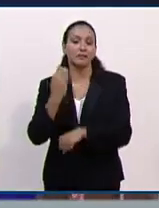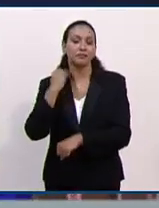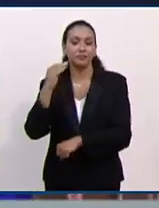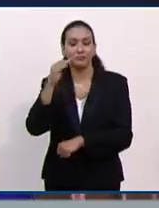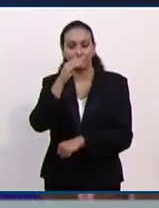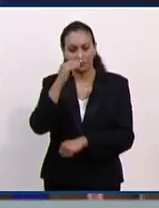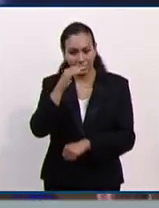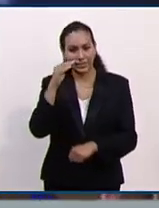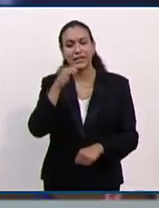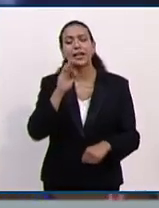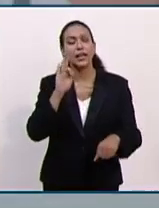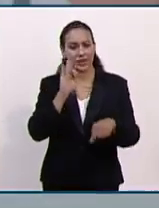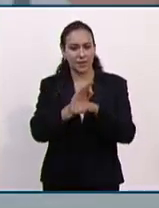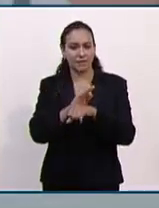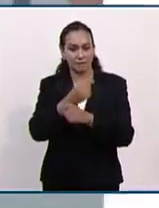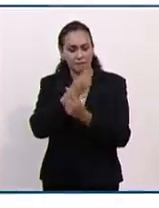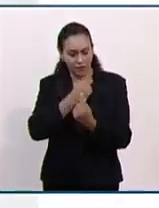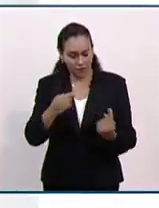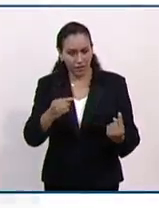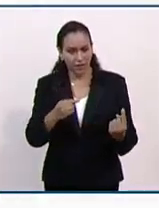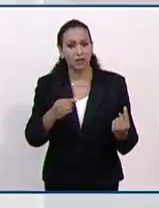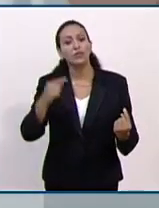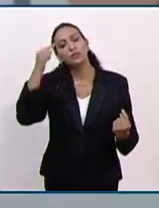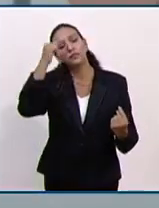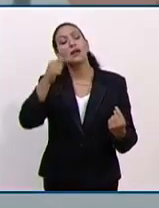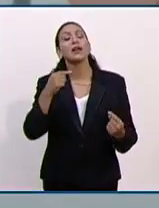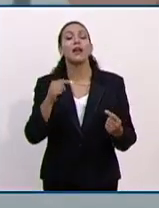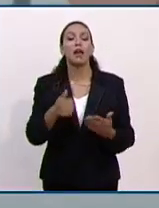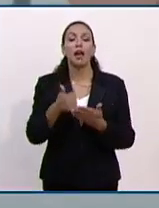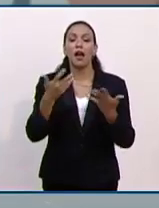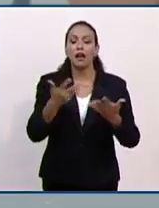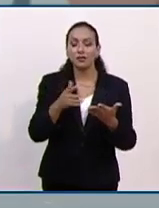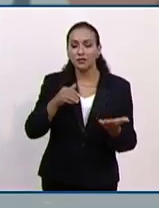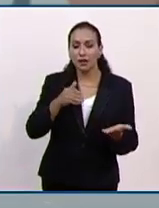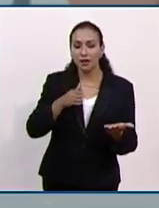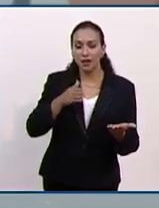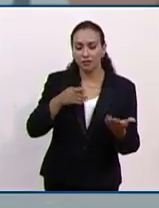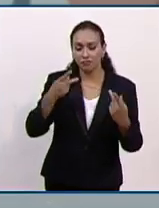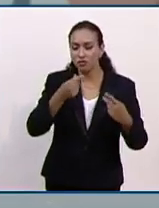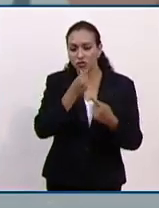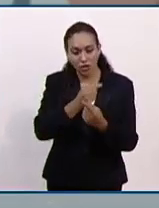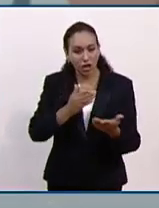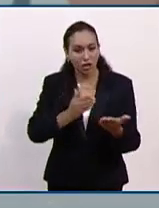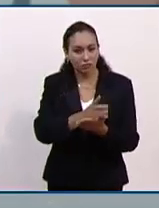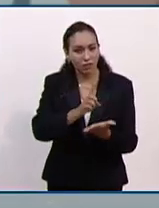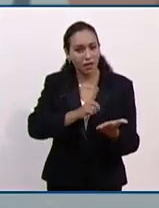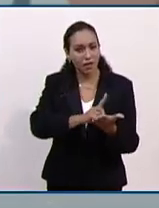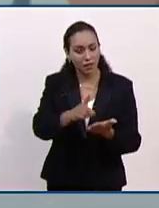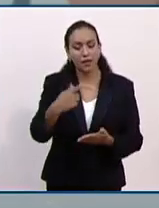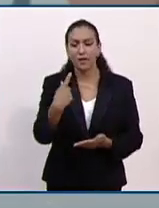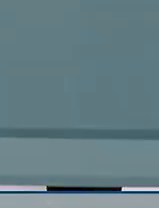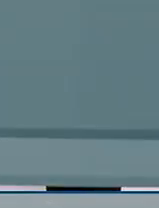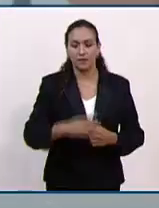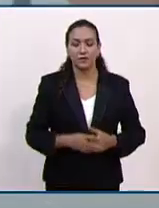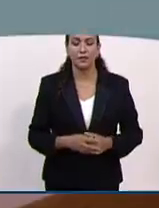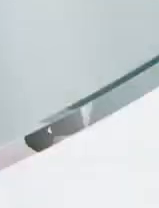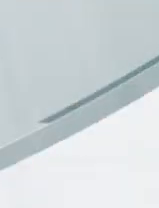defiende con perspectiva de infancia para garantizar los derechos humanos de este sector de la población.